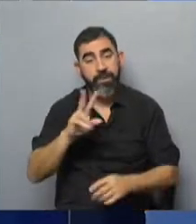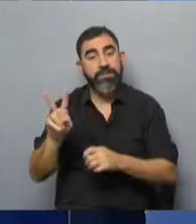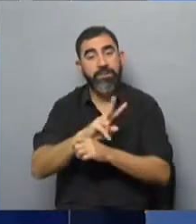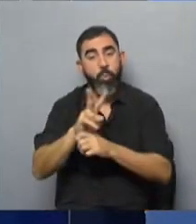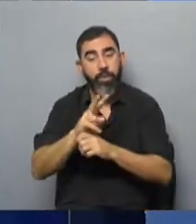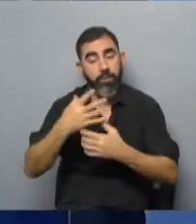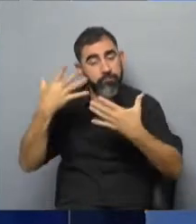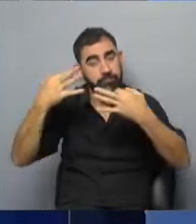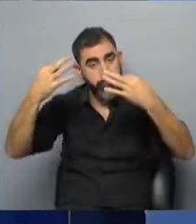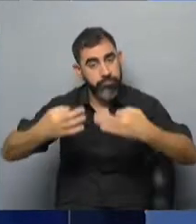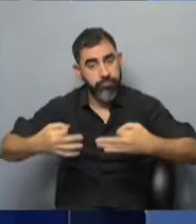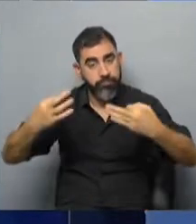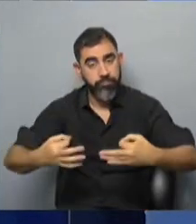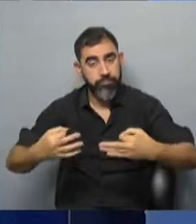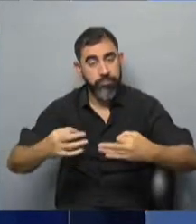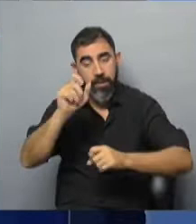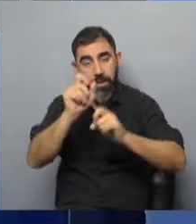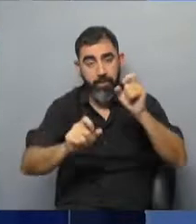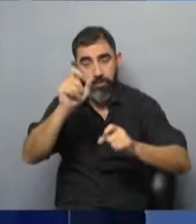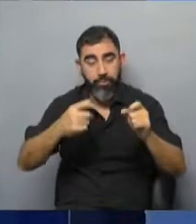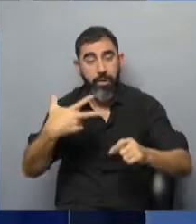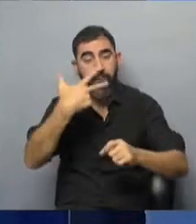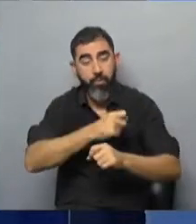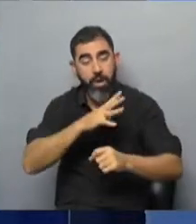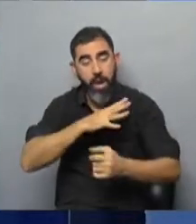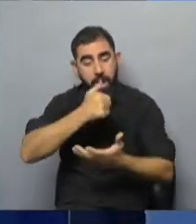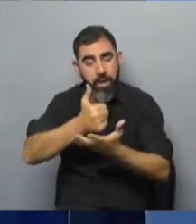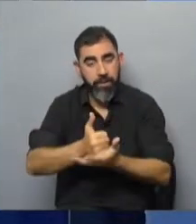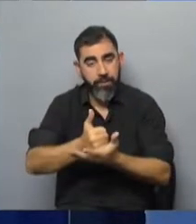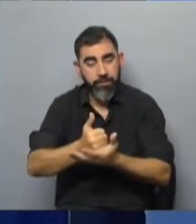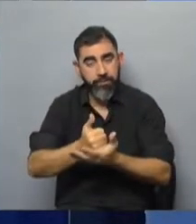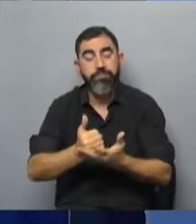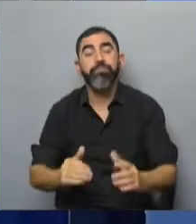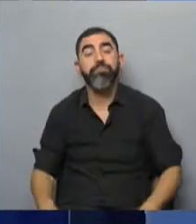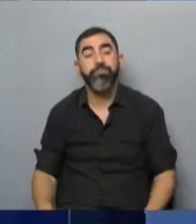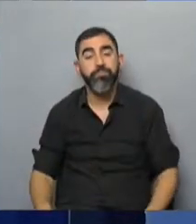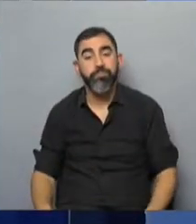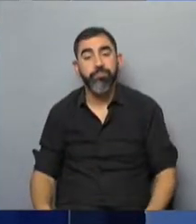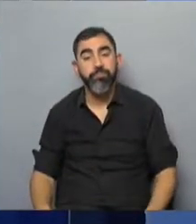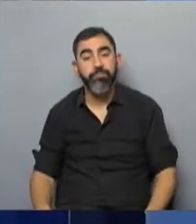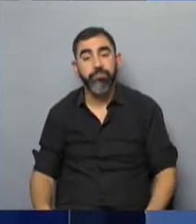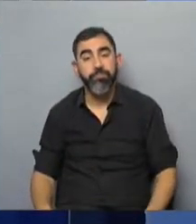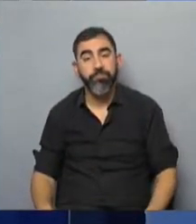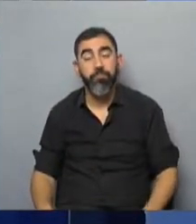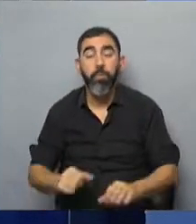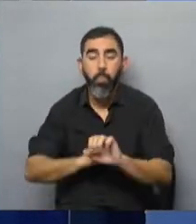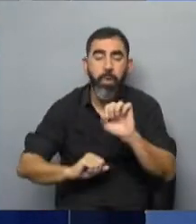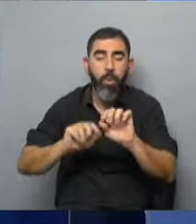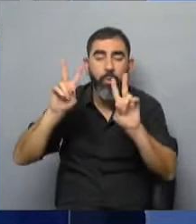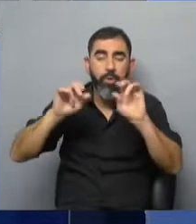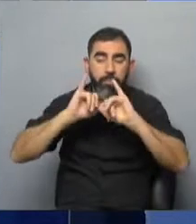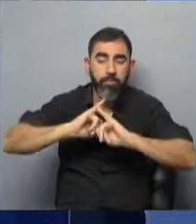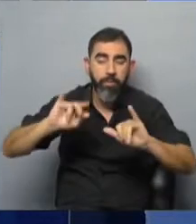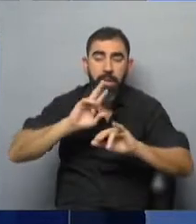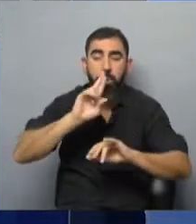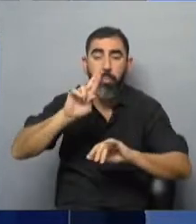que se quería establecer a la población, de que las vacunas iban a estar disponibles. Eso puede ser alguno de los aspectos que se estén manejando